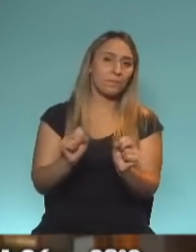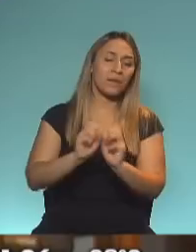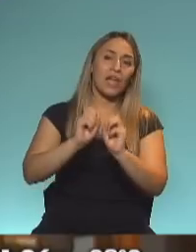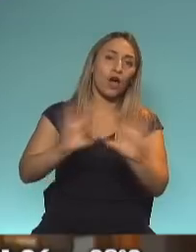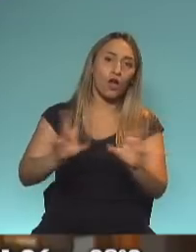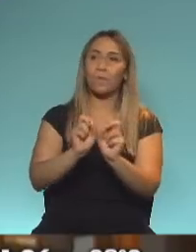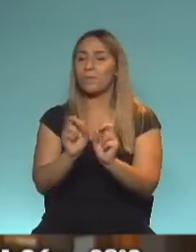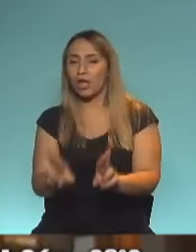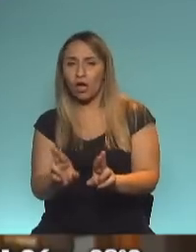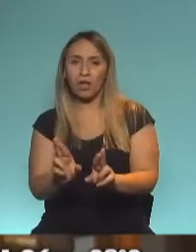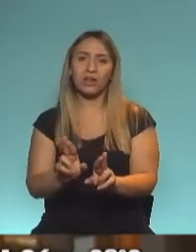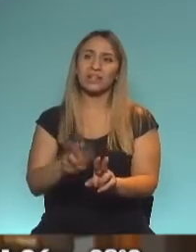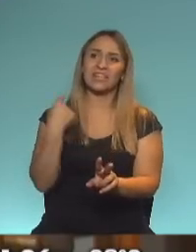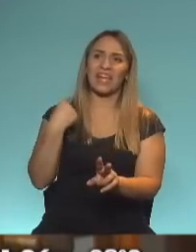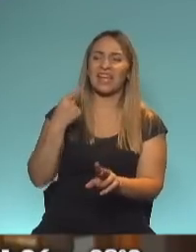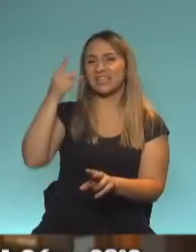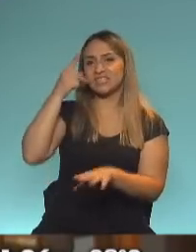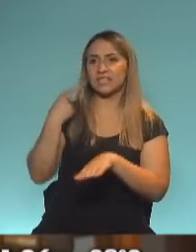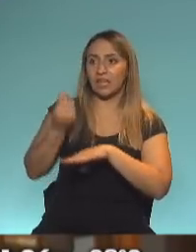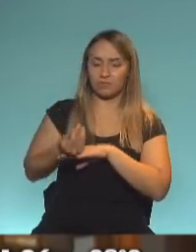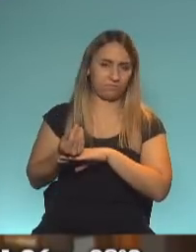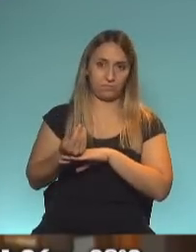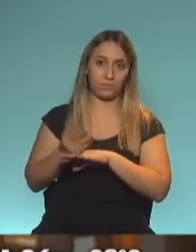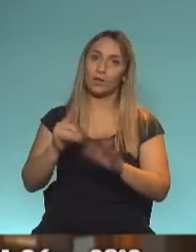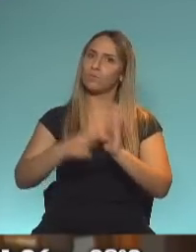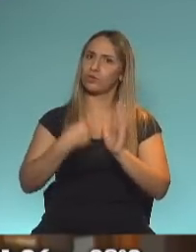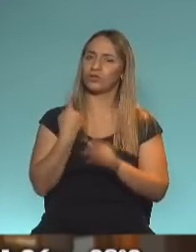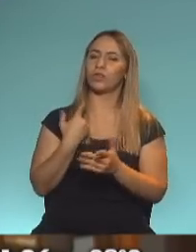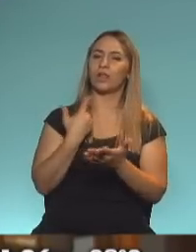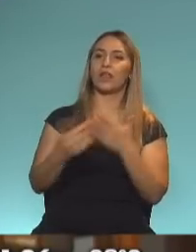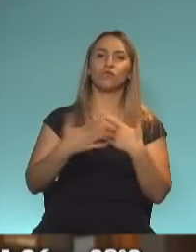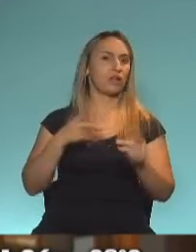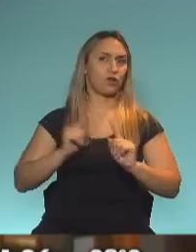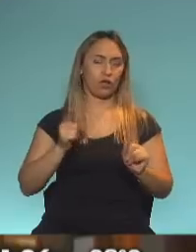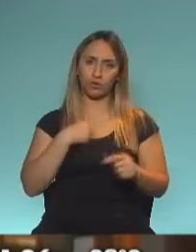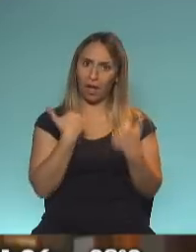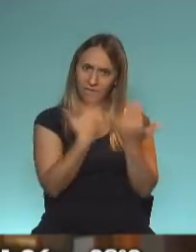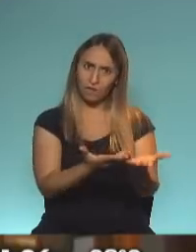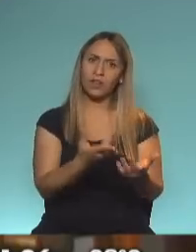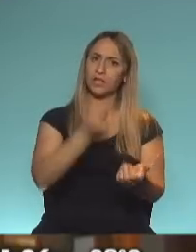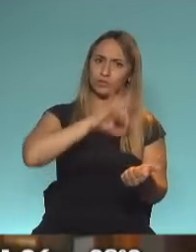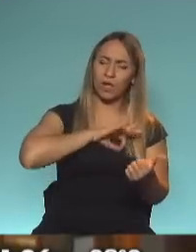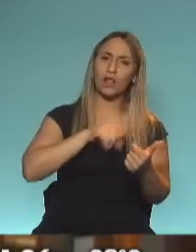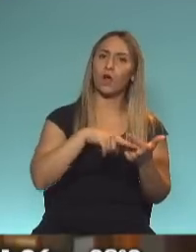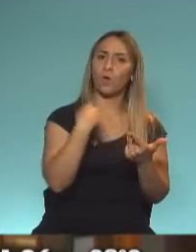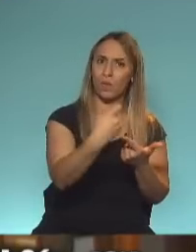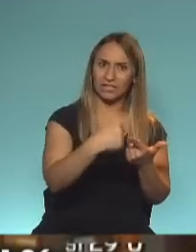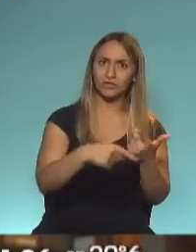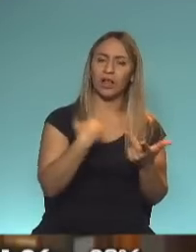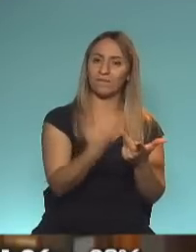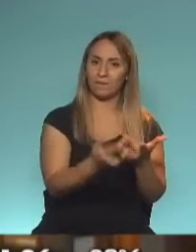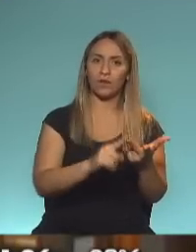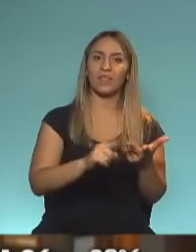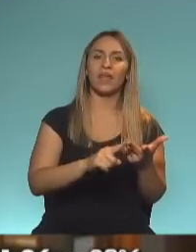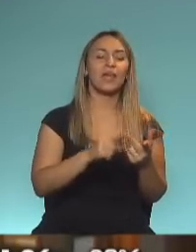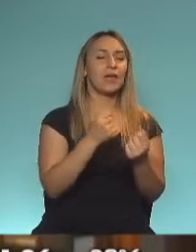Argentina. Eso sí, tampoco fuimos neutrales, siempre fuimos a favor de los salarios, de las jubilaciones, de las pequeñas